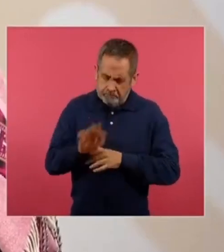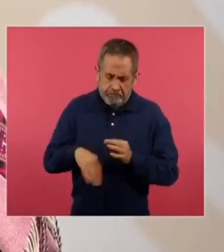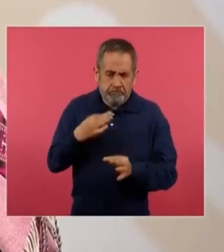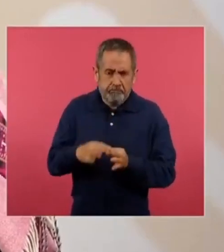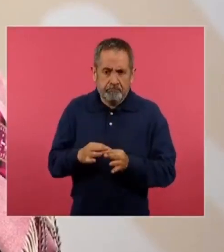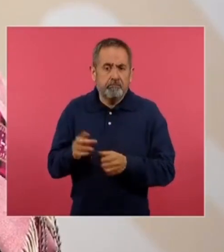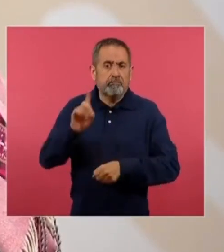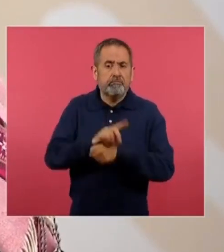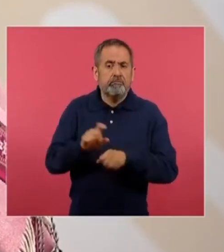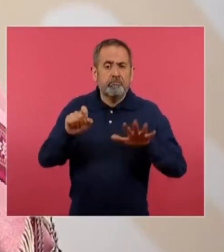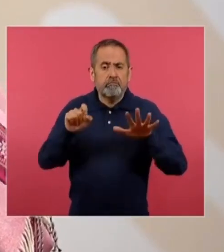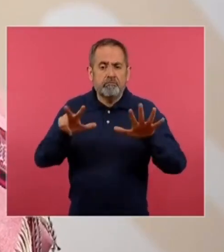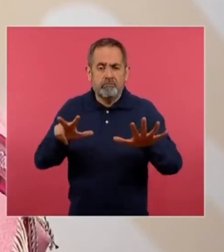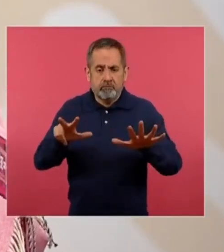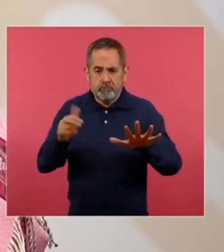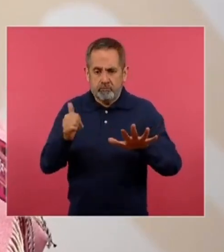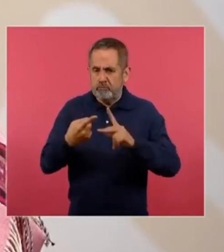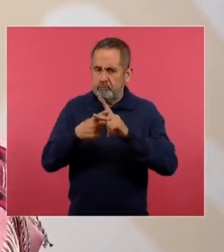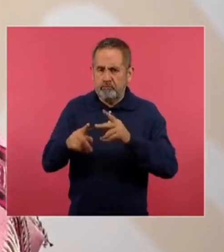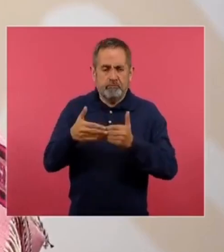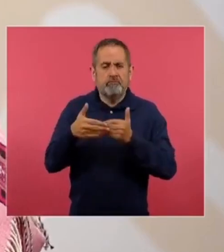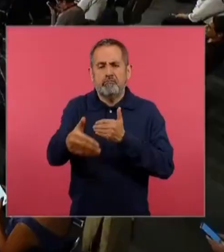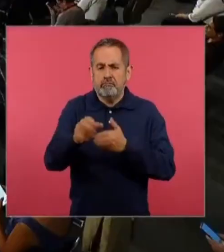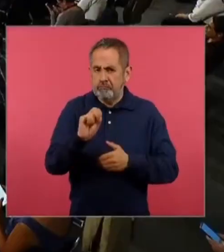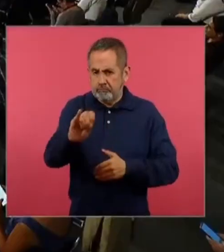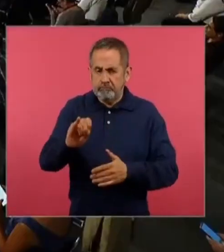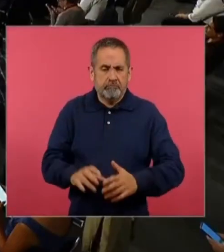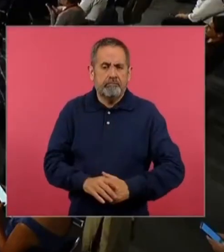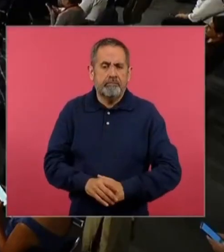el 28 de agosto iniciaremos el siguiente ciclo escolar.